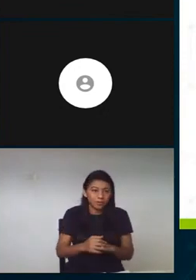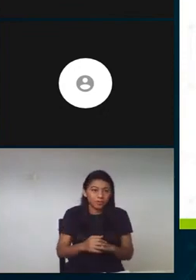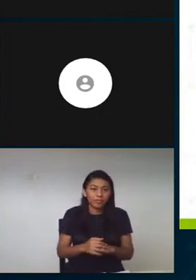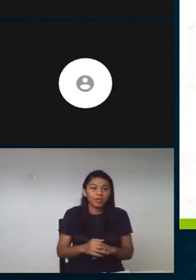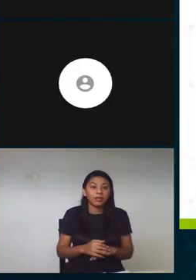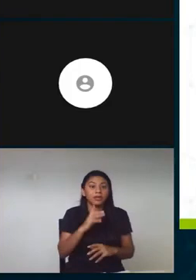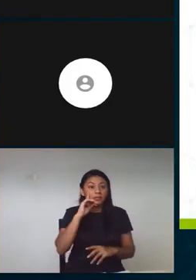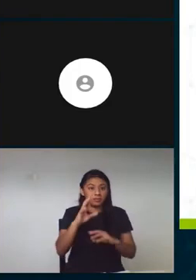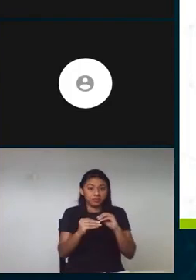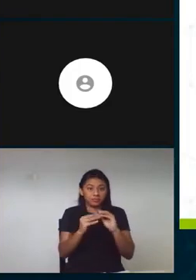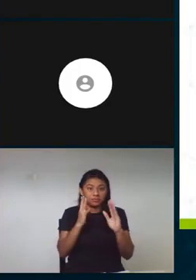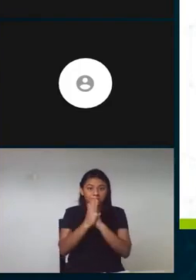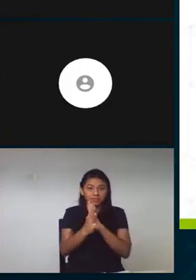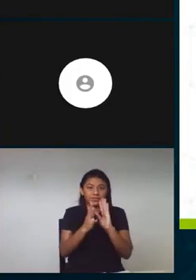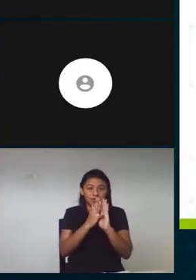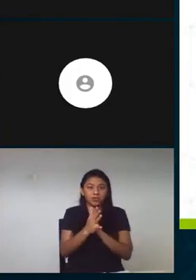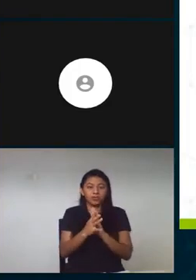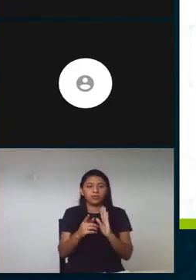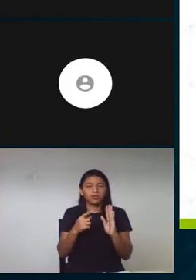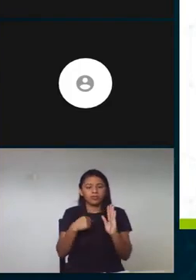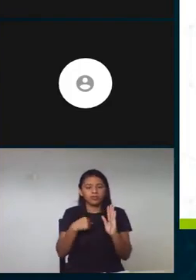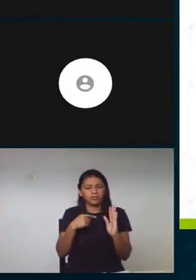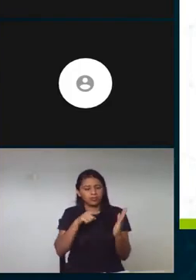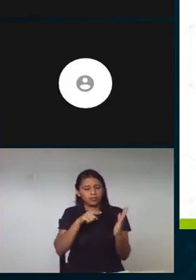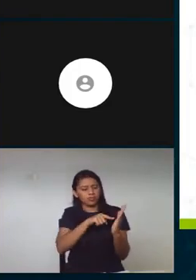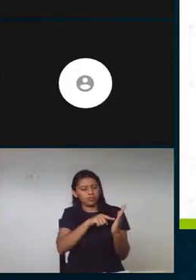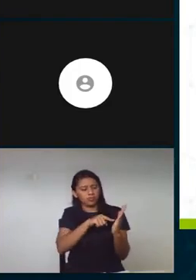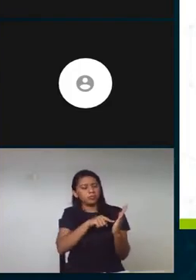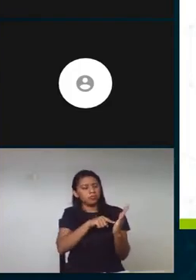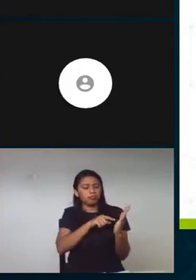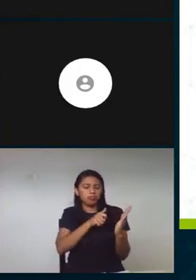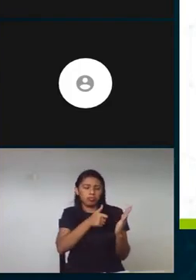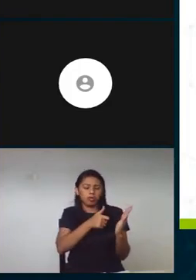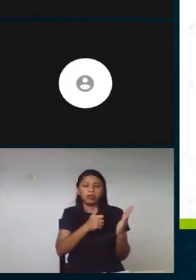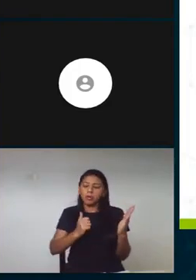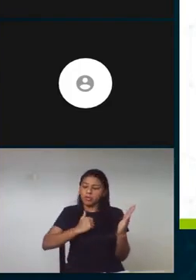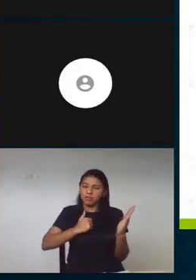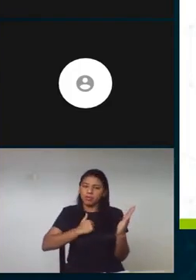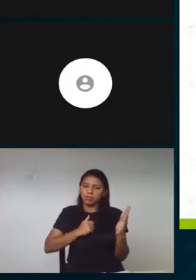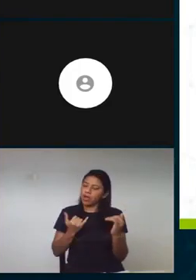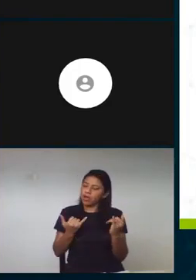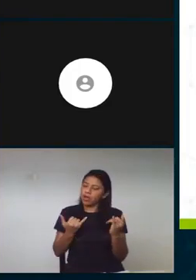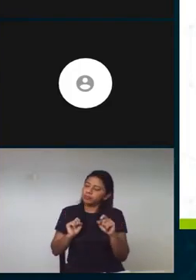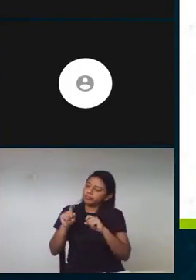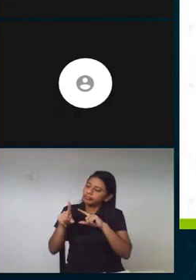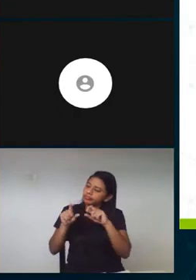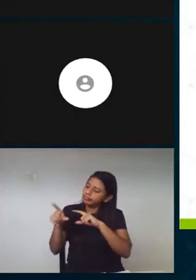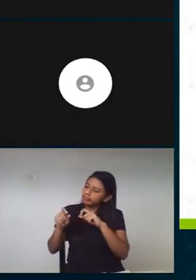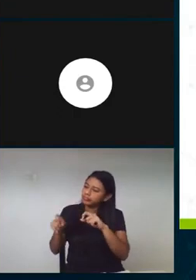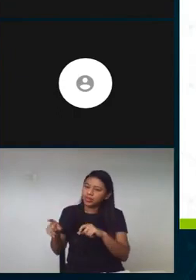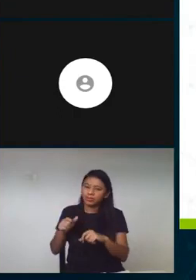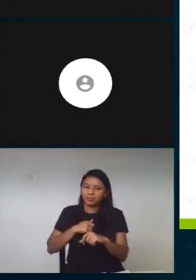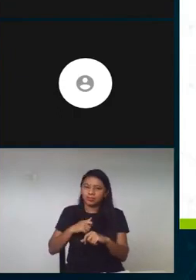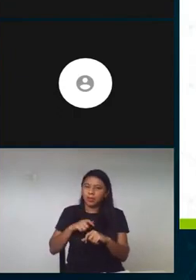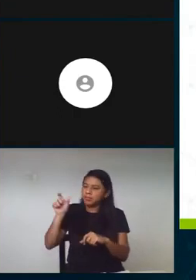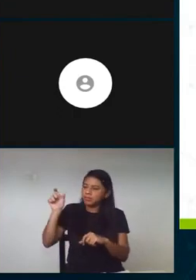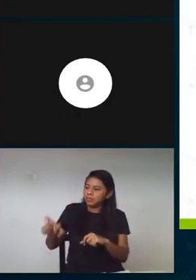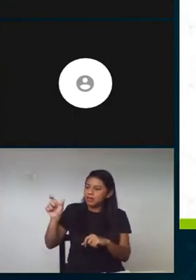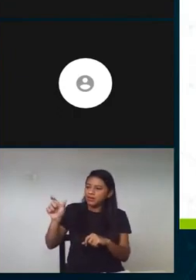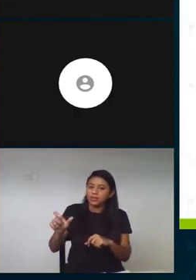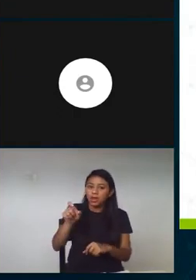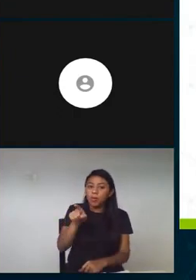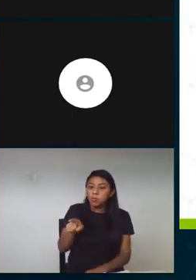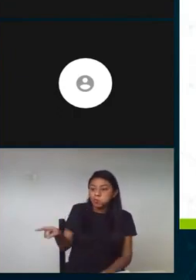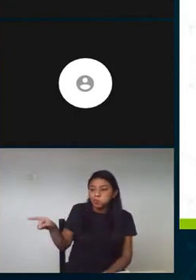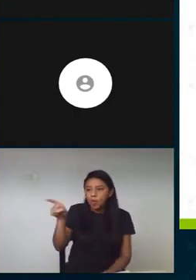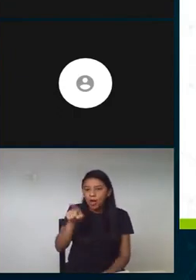miramos, simplemente empezamos a coger un público de 41 personas a la cual hicimos esta encuesta, ¿cierto? Se desarrolló adicional